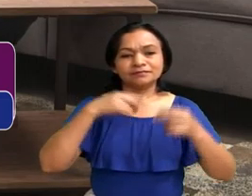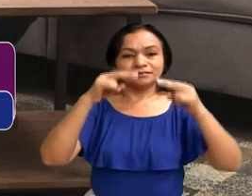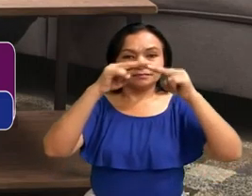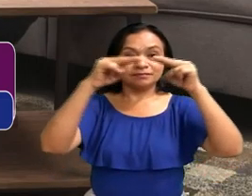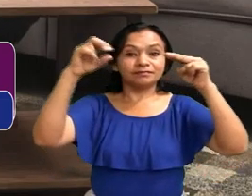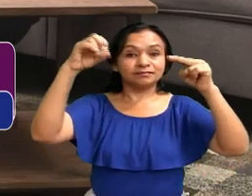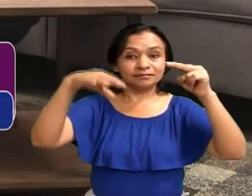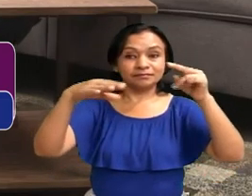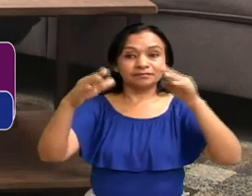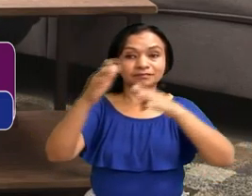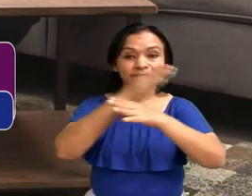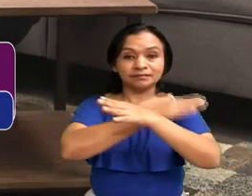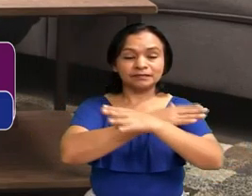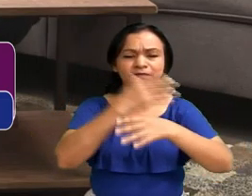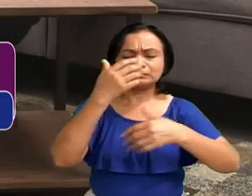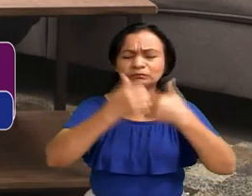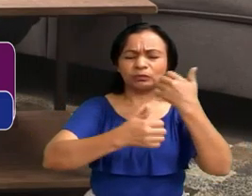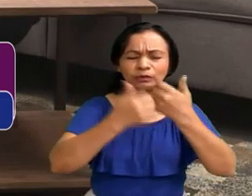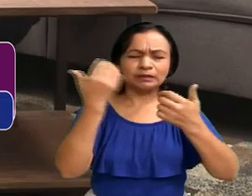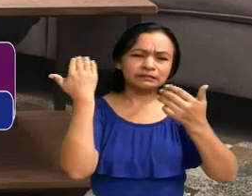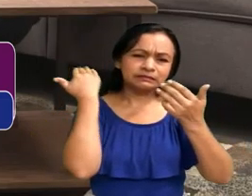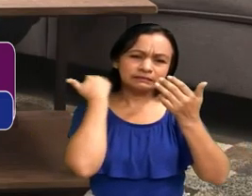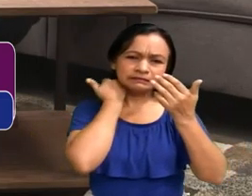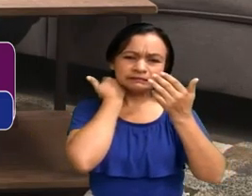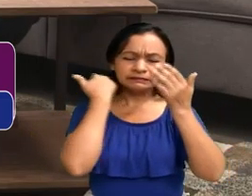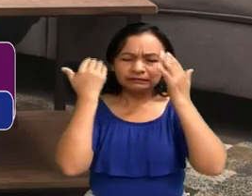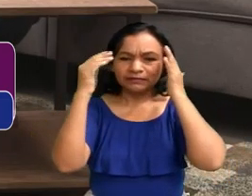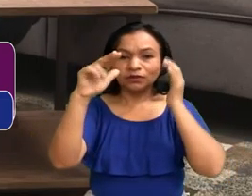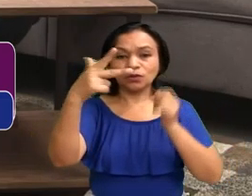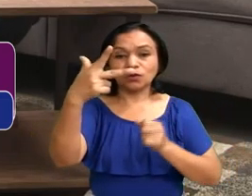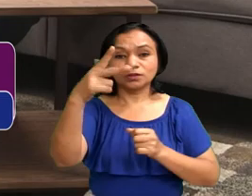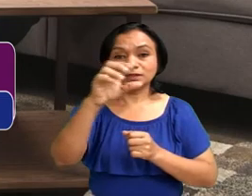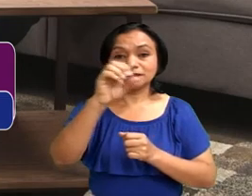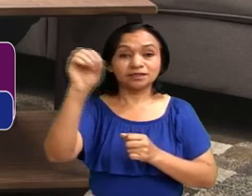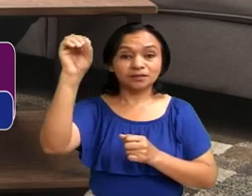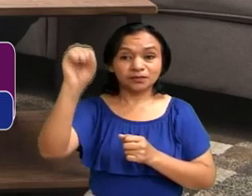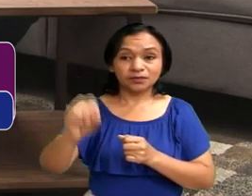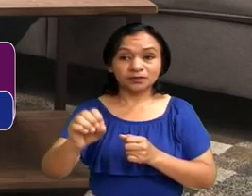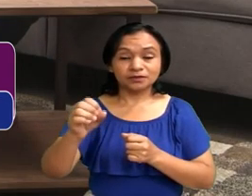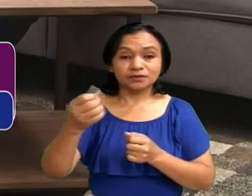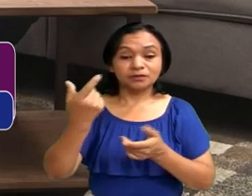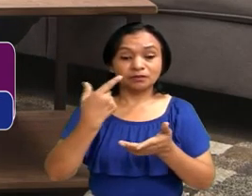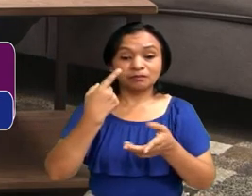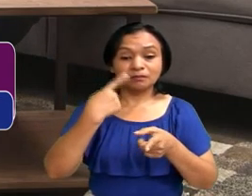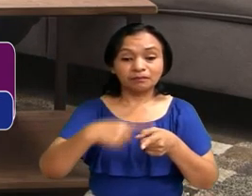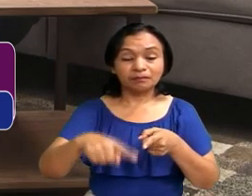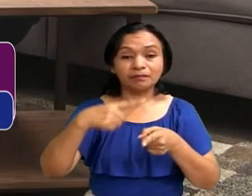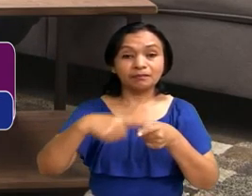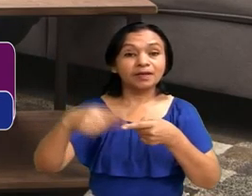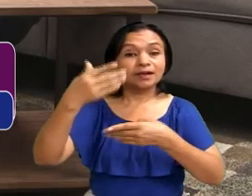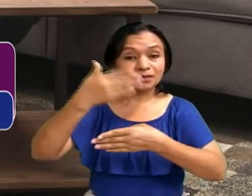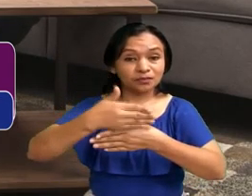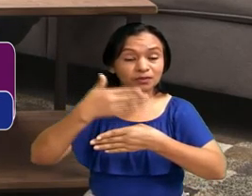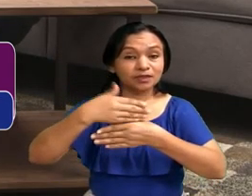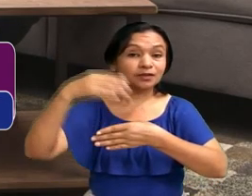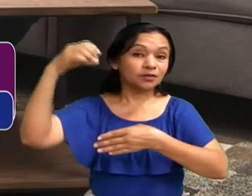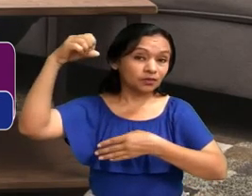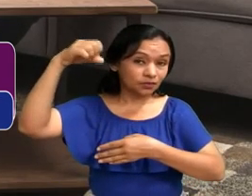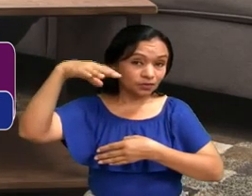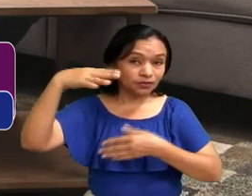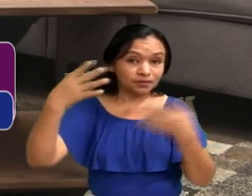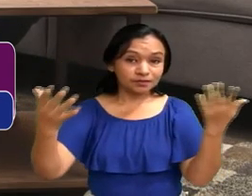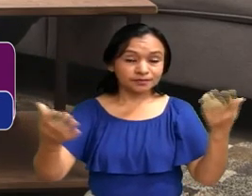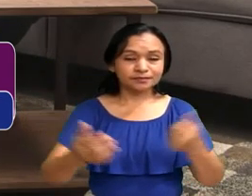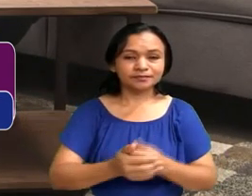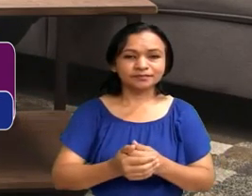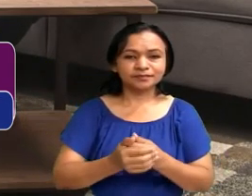energía era uno de sus mayores problemas, representaba el 80% de sus costos como teatro. Pero en